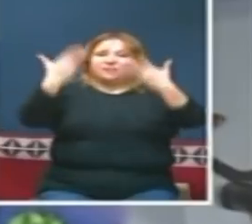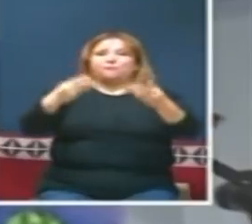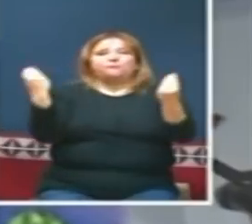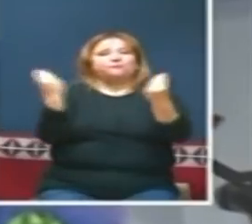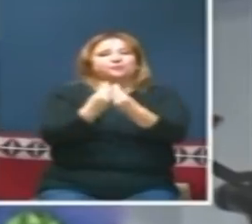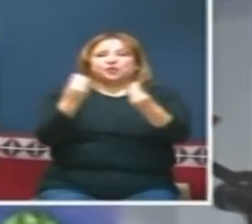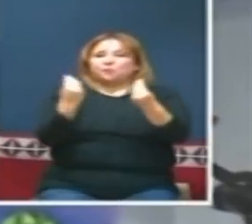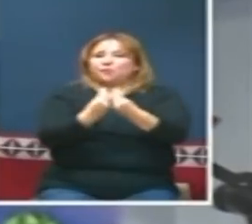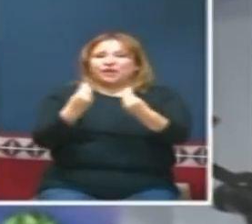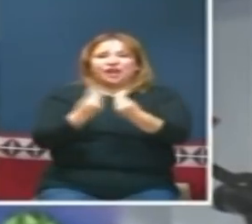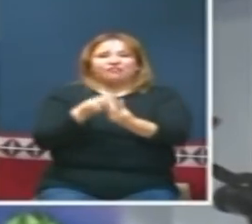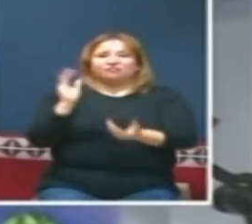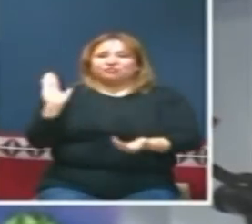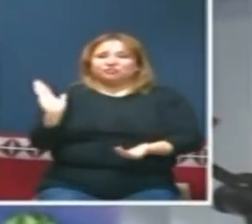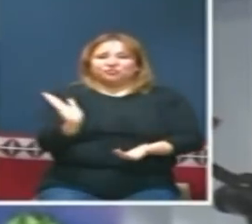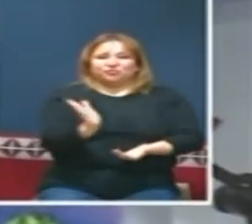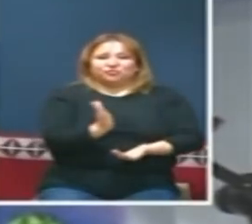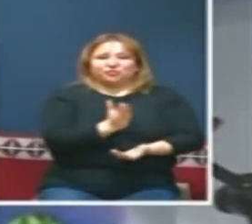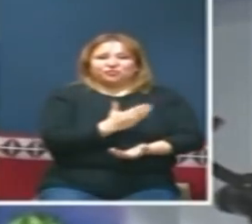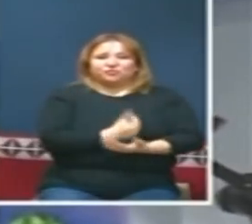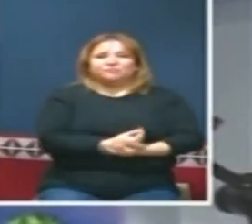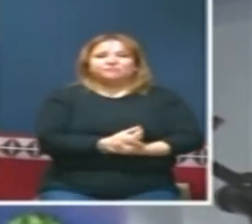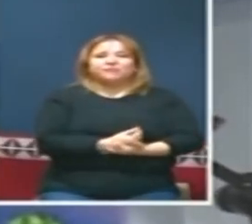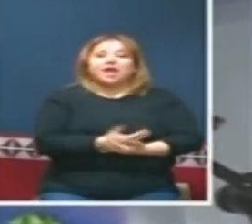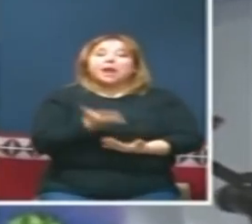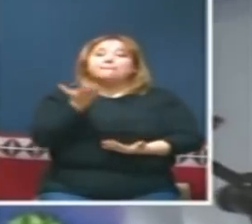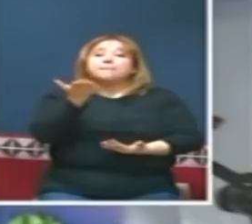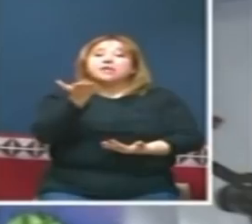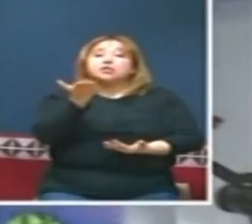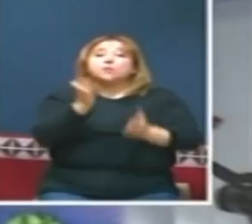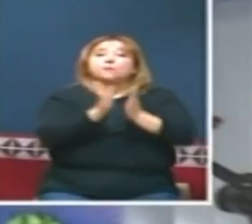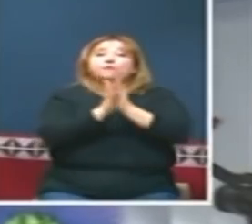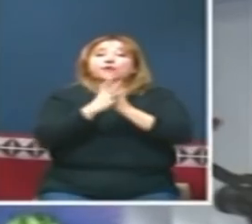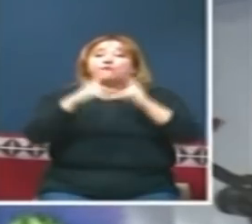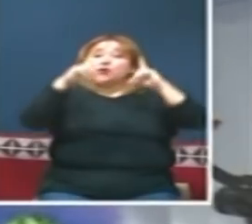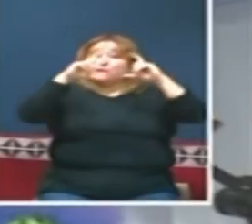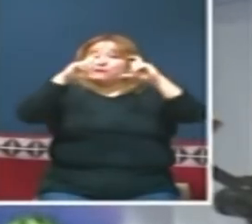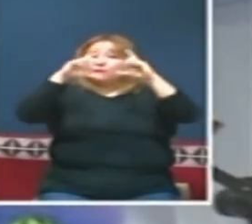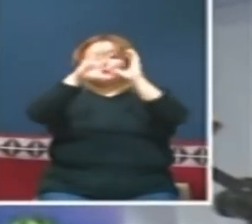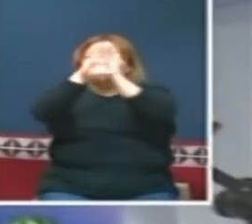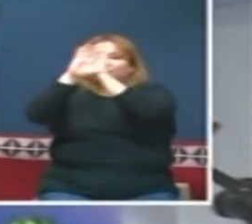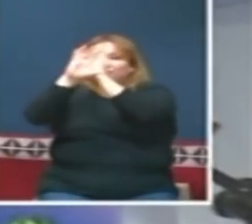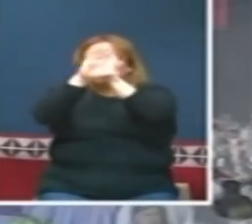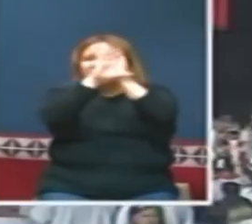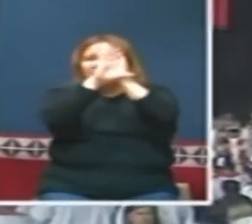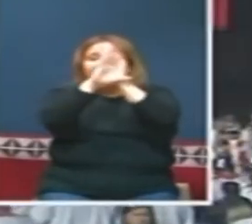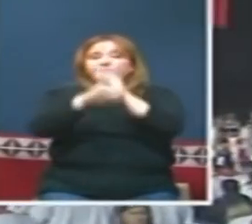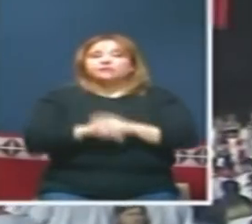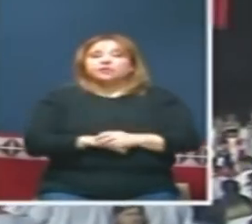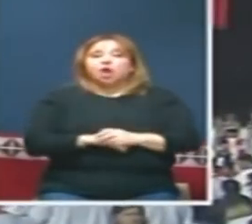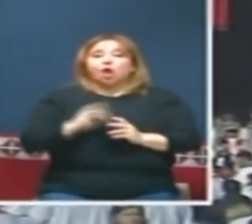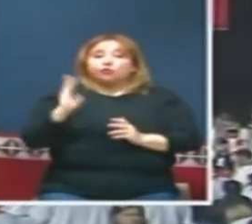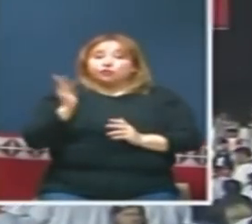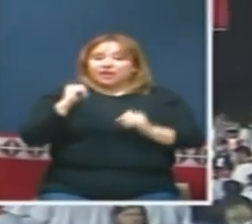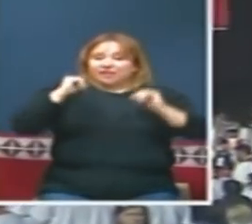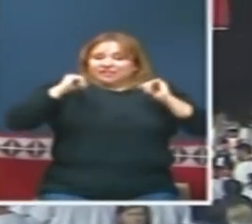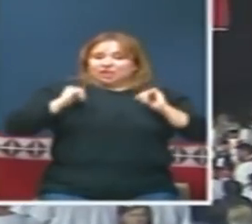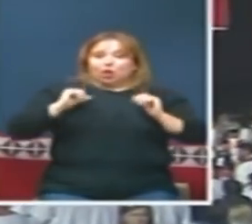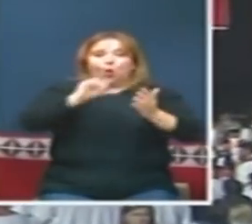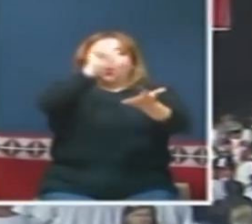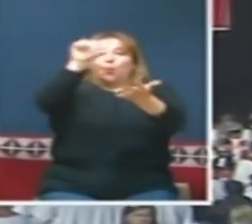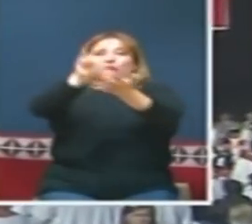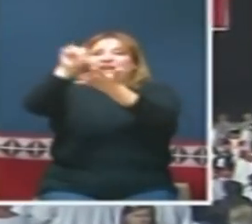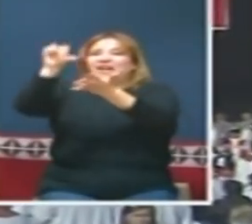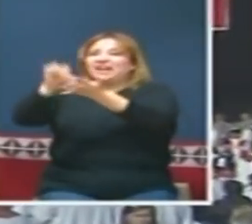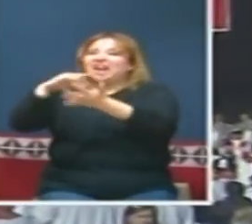abundante para todos. Solicitamos a los señores fotógrafos y camarógrafos que tomen lugar,